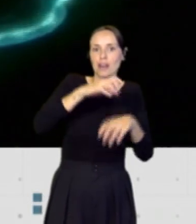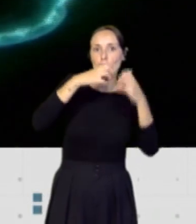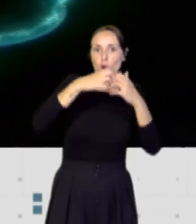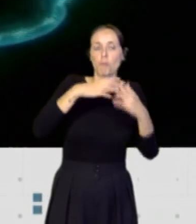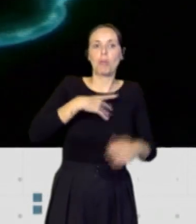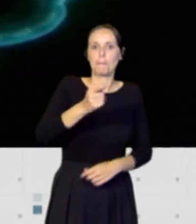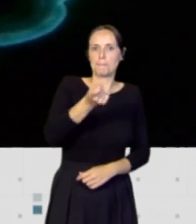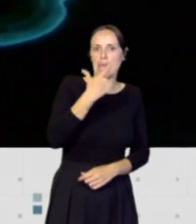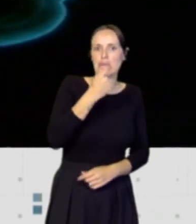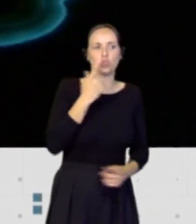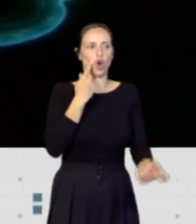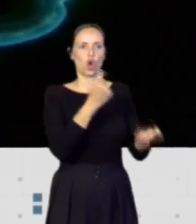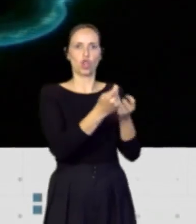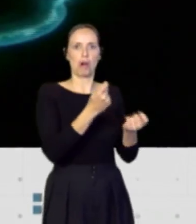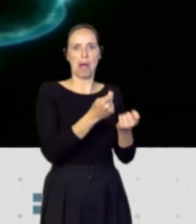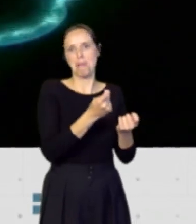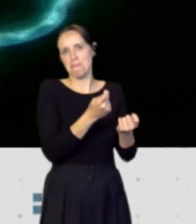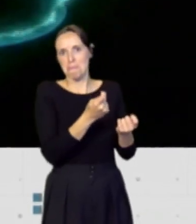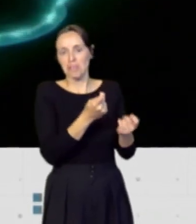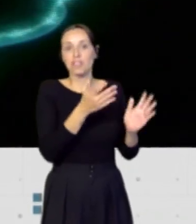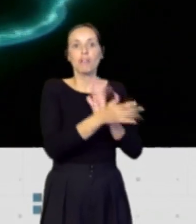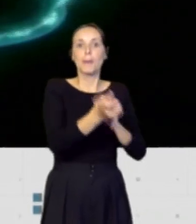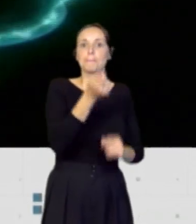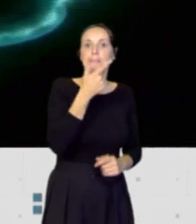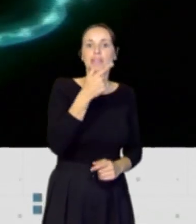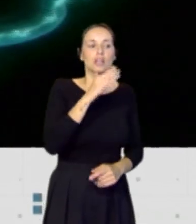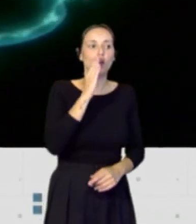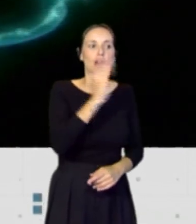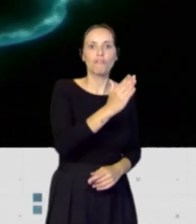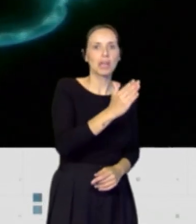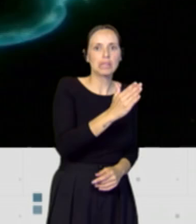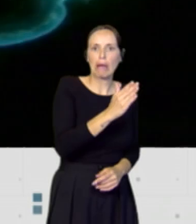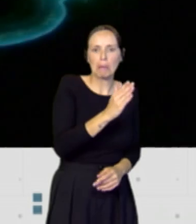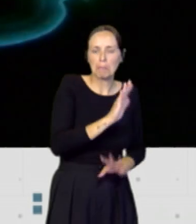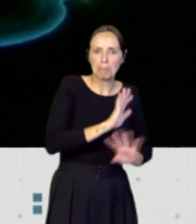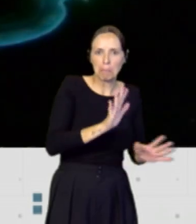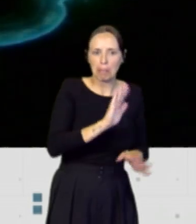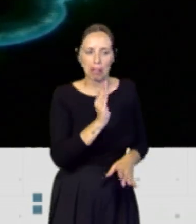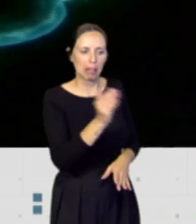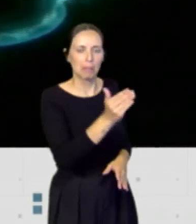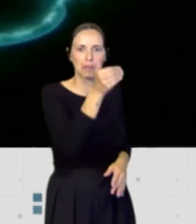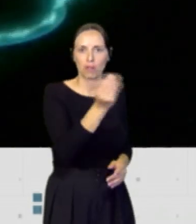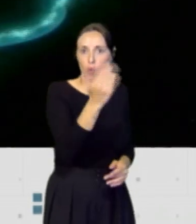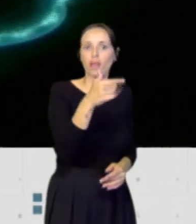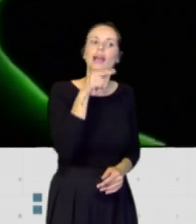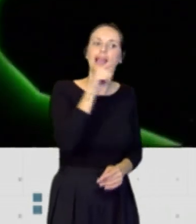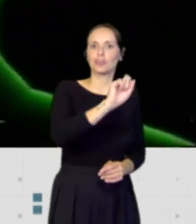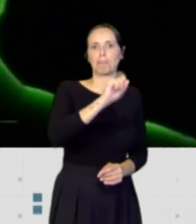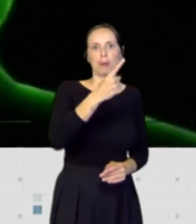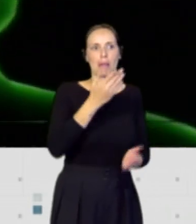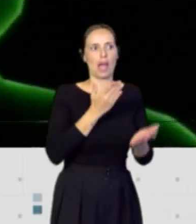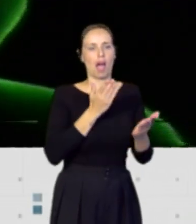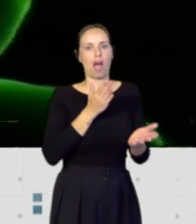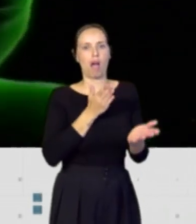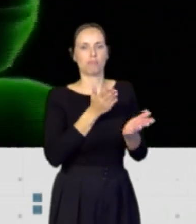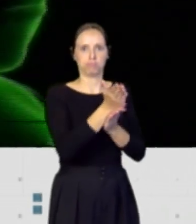medicación, y esta medicación no tiene un efecto secundario importante, ese es el ataque, digamos, de primera línea. Si se